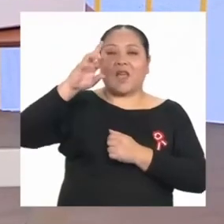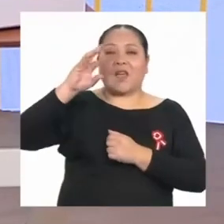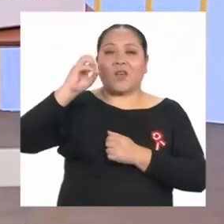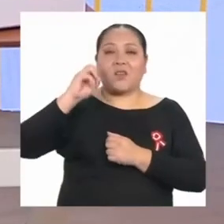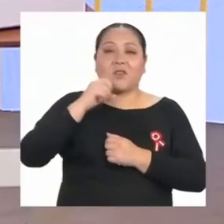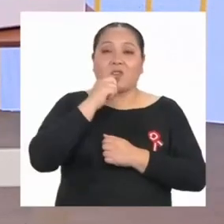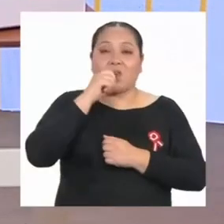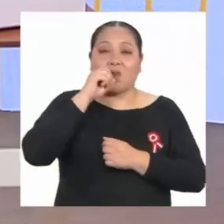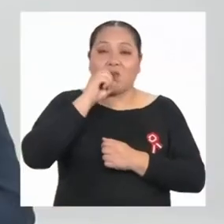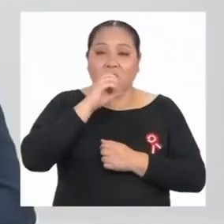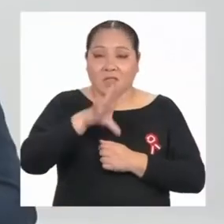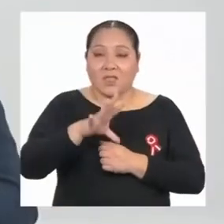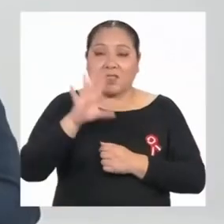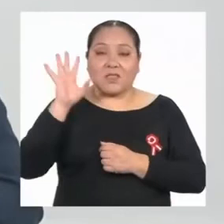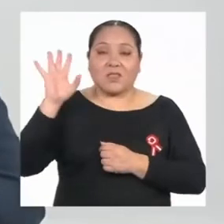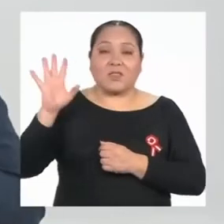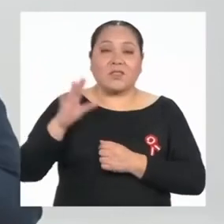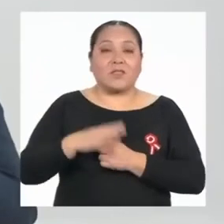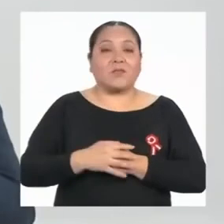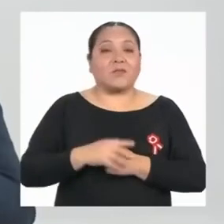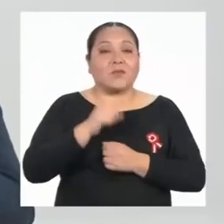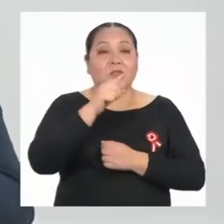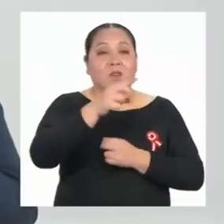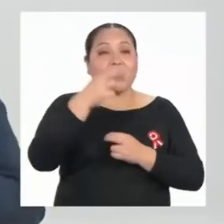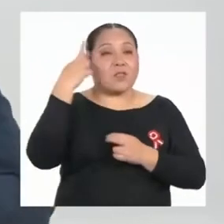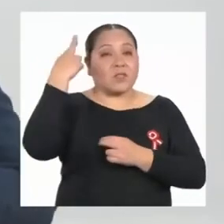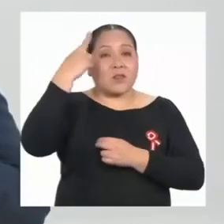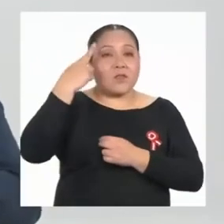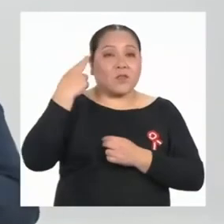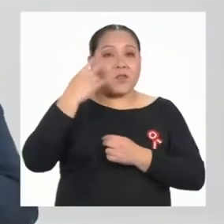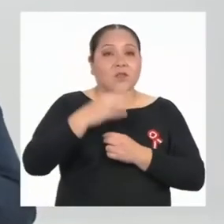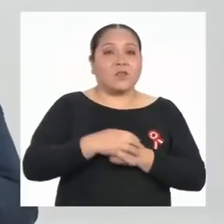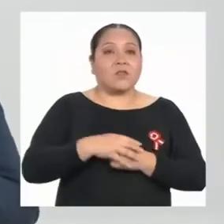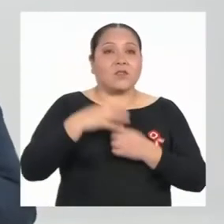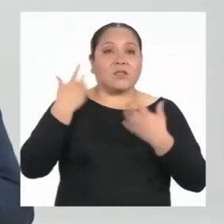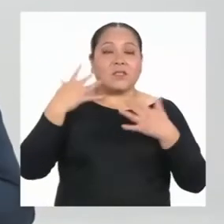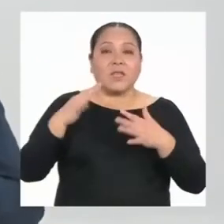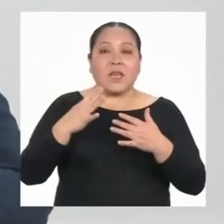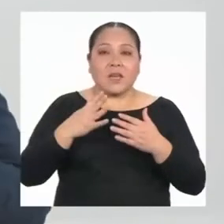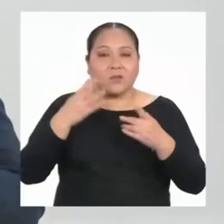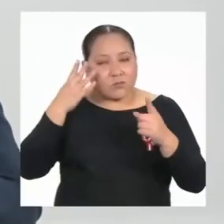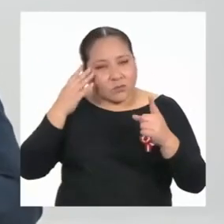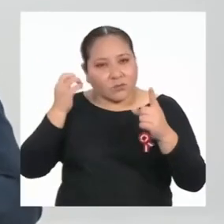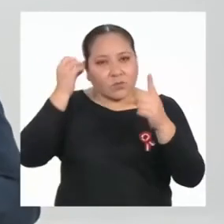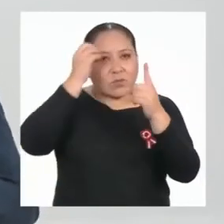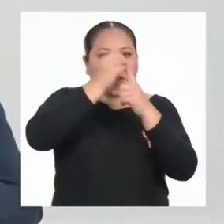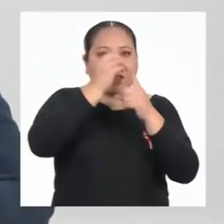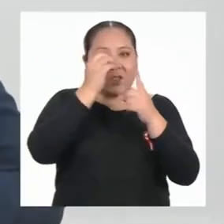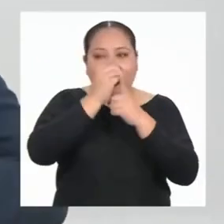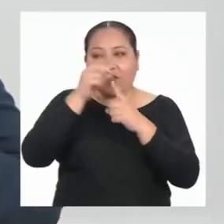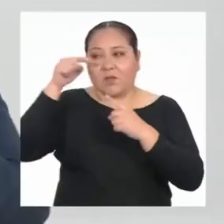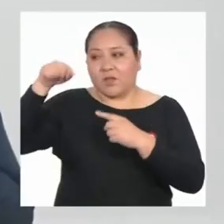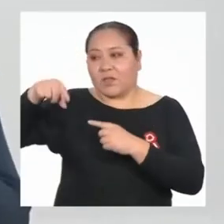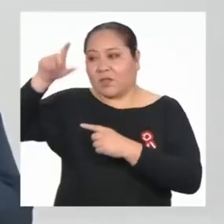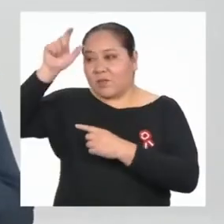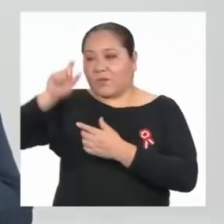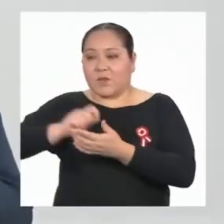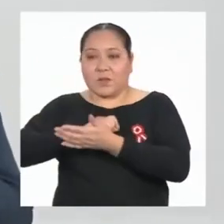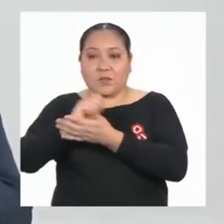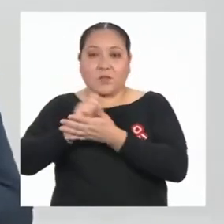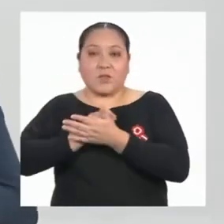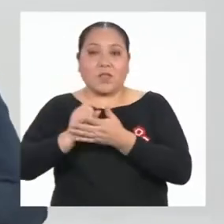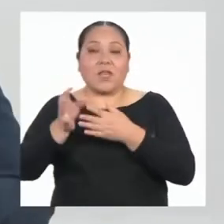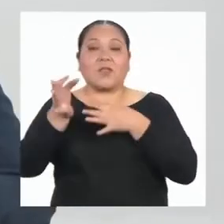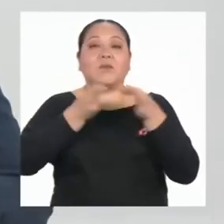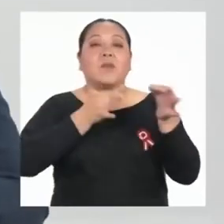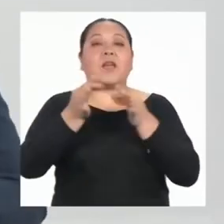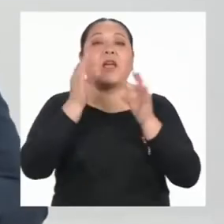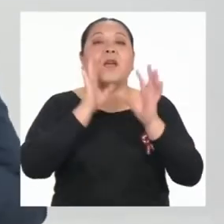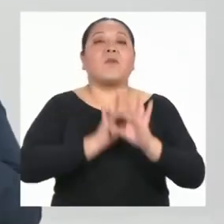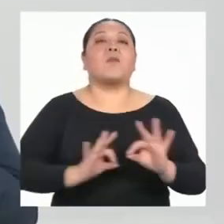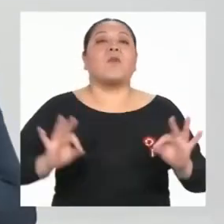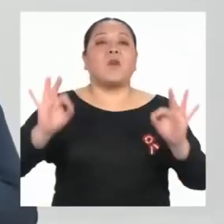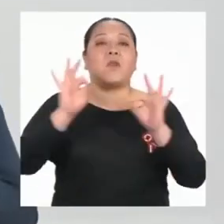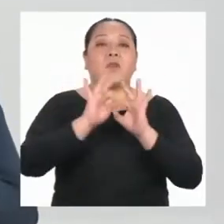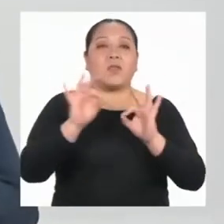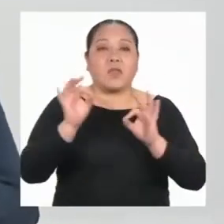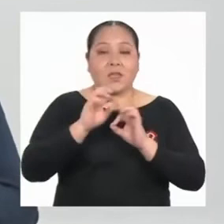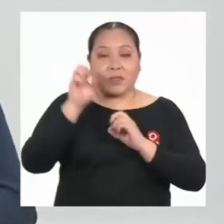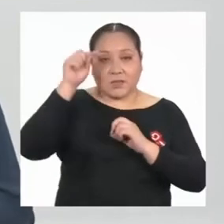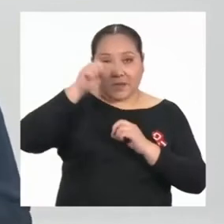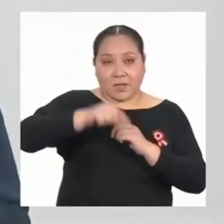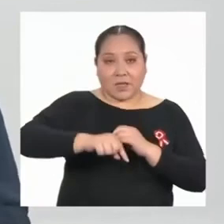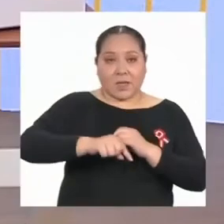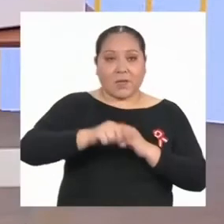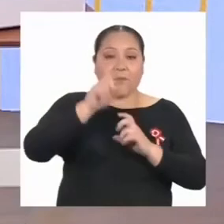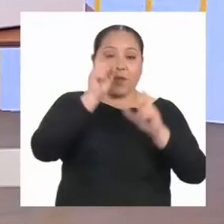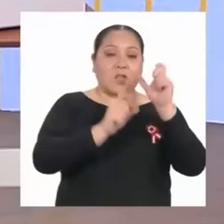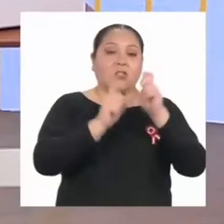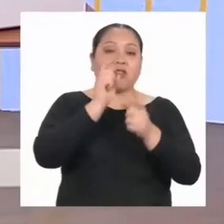el cambio que quiere ver. Con esa reflexión hemos llegado al propósito de la autora, explicar la importancia de ser agentes